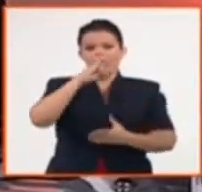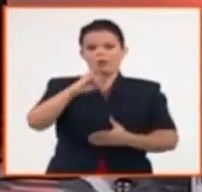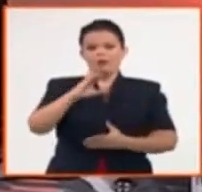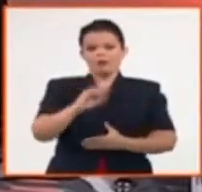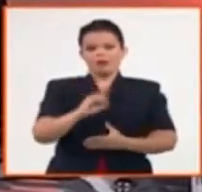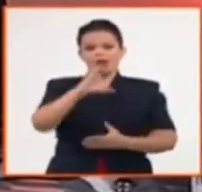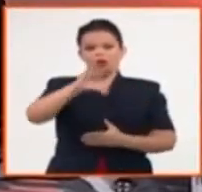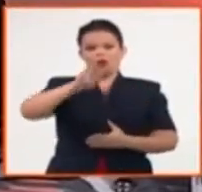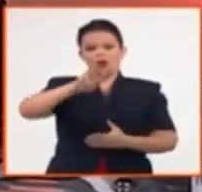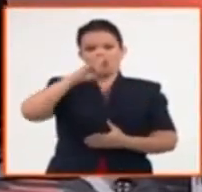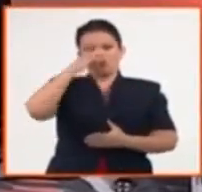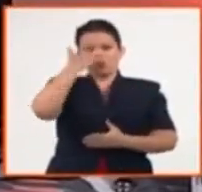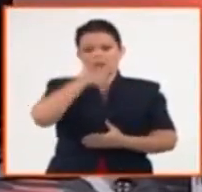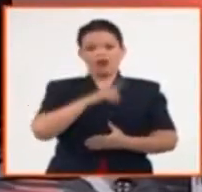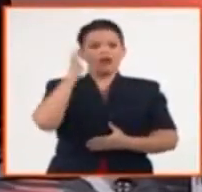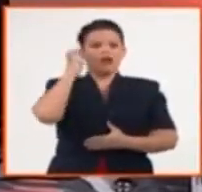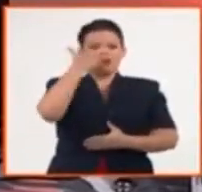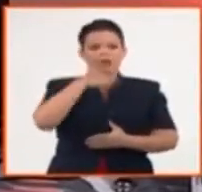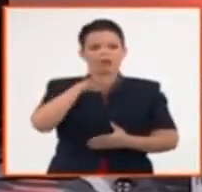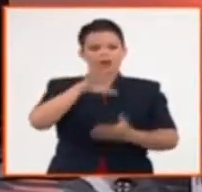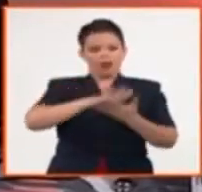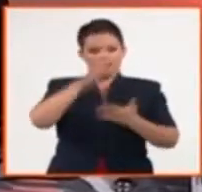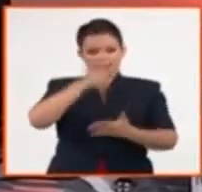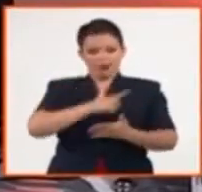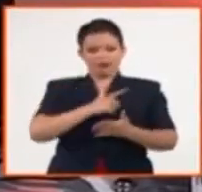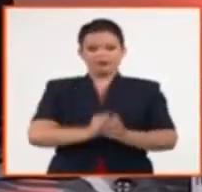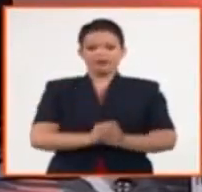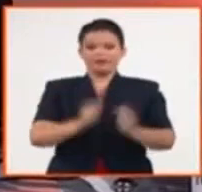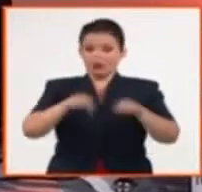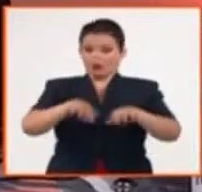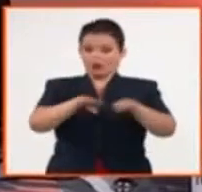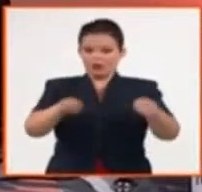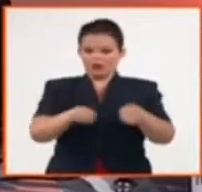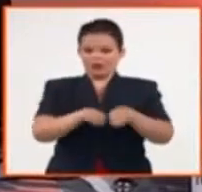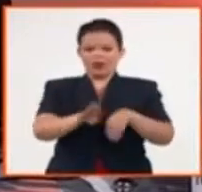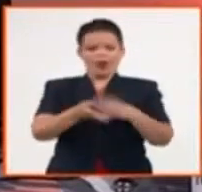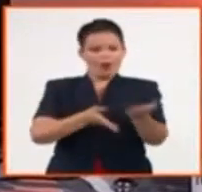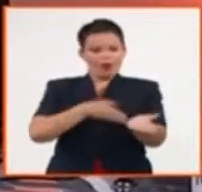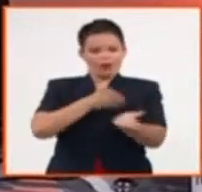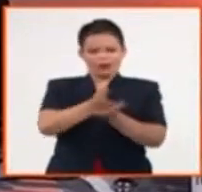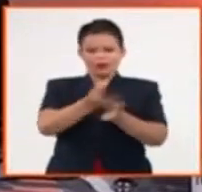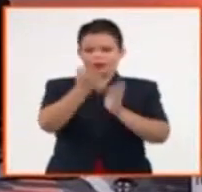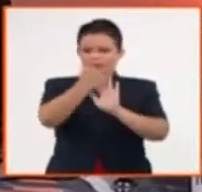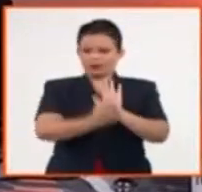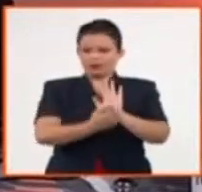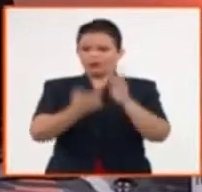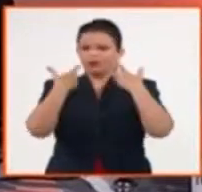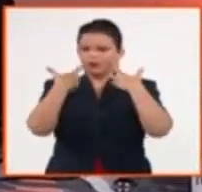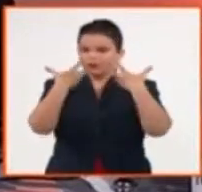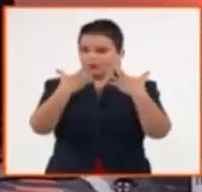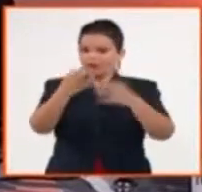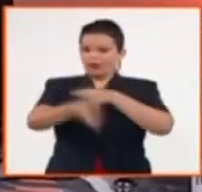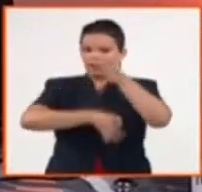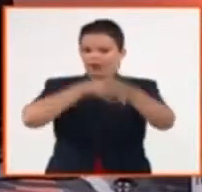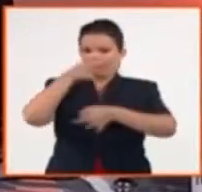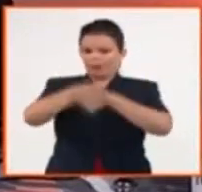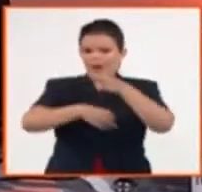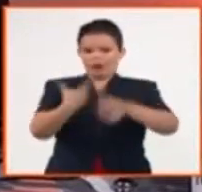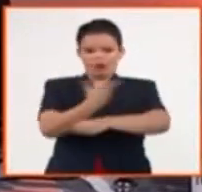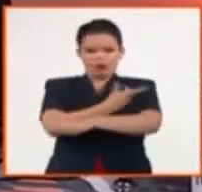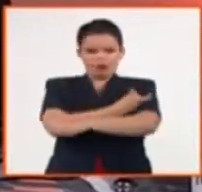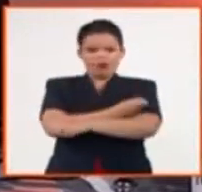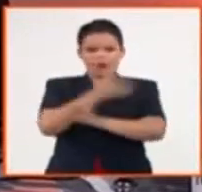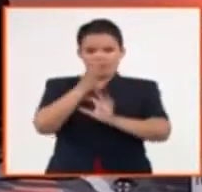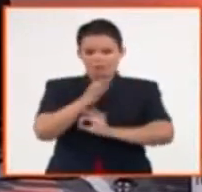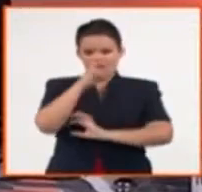compartiendo nuestro programa de hoy. Yo los invito a que nos acompañen para que tengan detalles de lo que está pasando con la vacunación de los niños, para que usted pueda